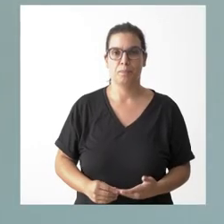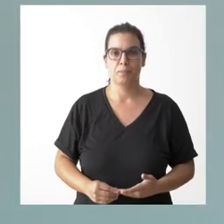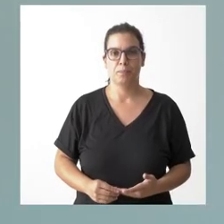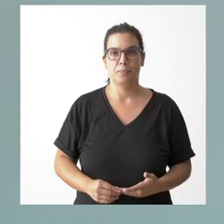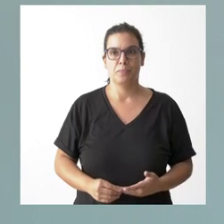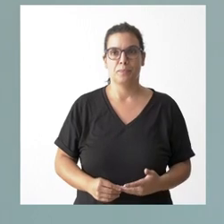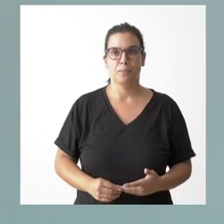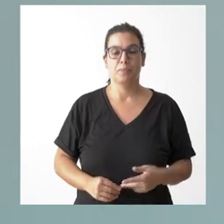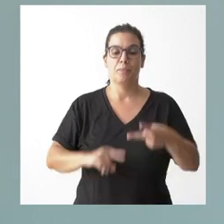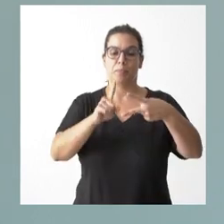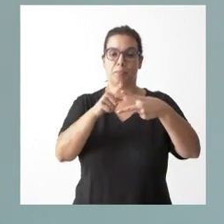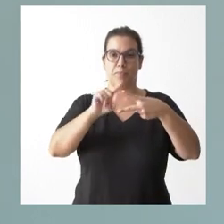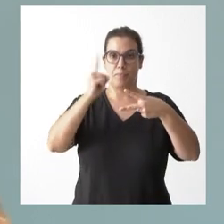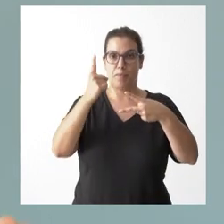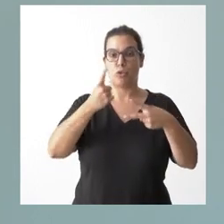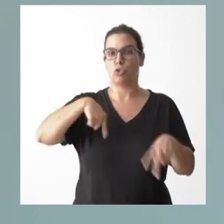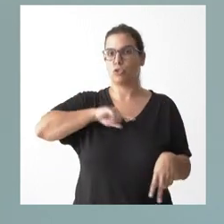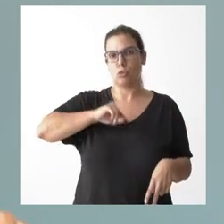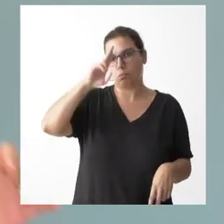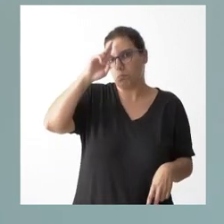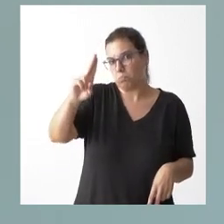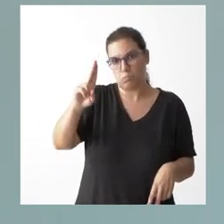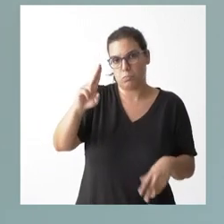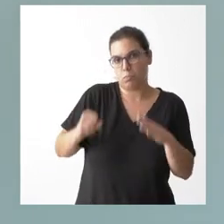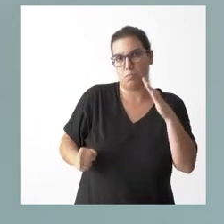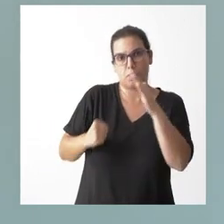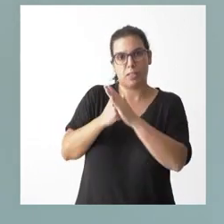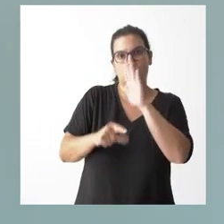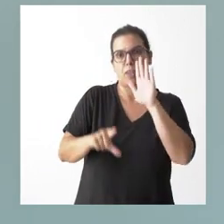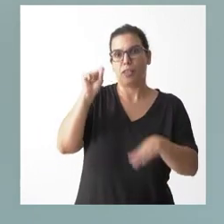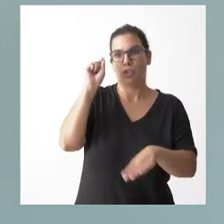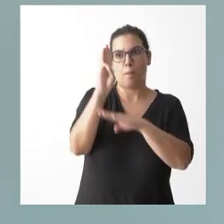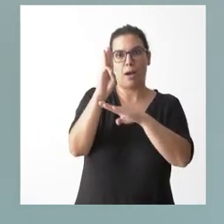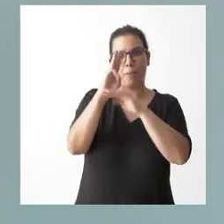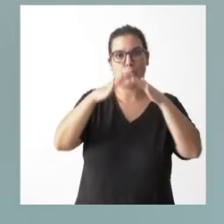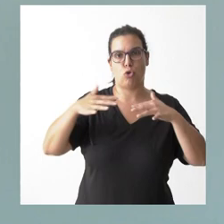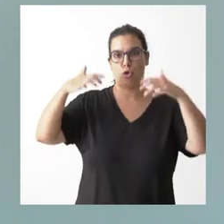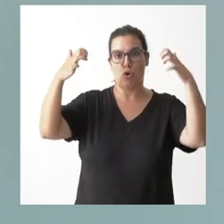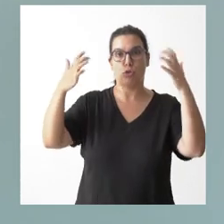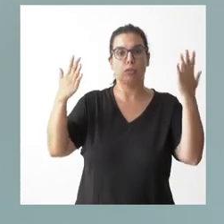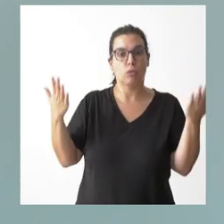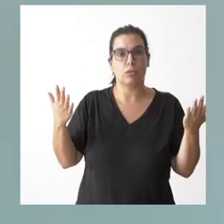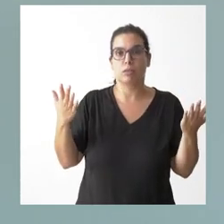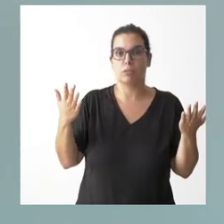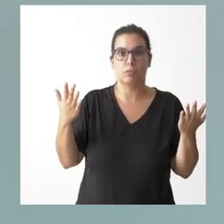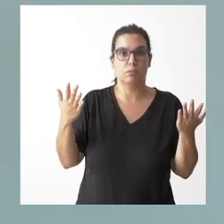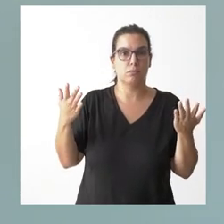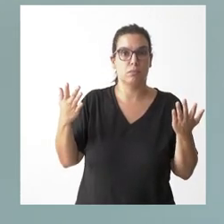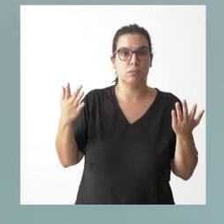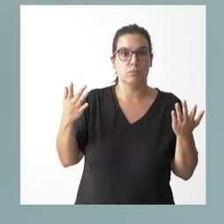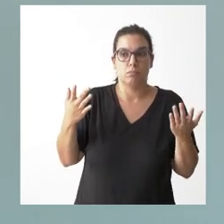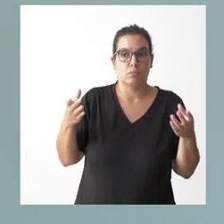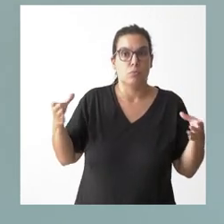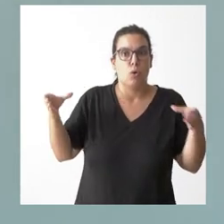Pues sobre el primer asunto, nosotros somos muy respetuosos con las decisiones del Parlamento y, por tanto, con las decisiones que pueda tomar también la